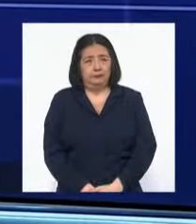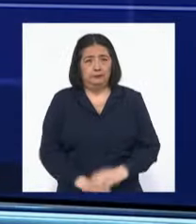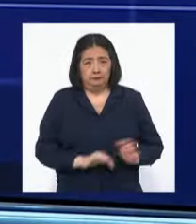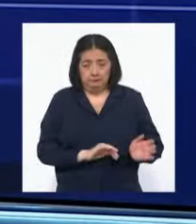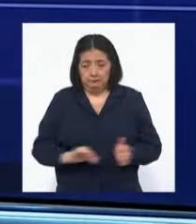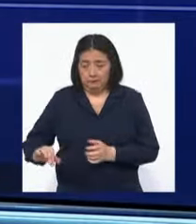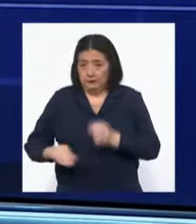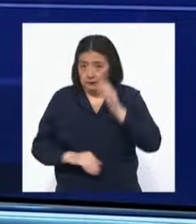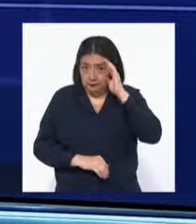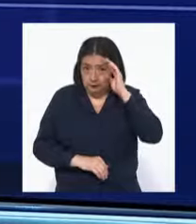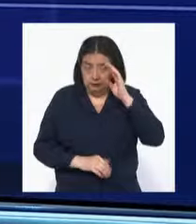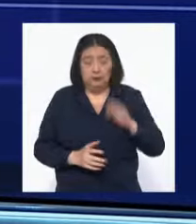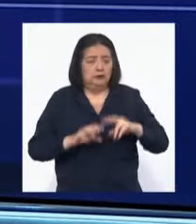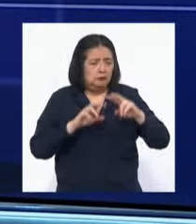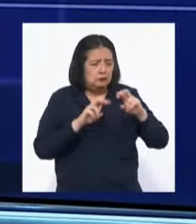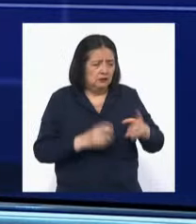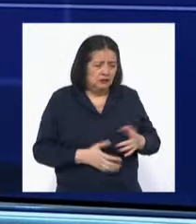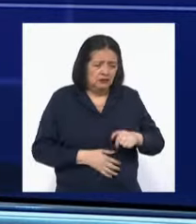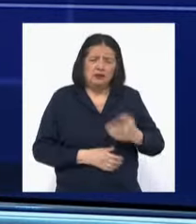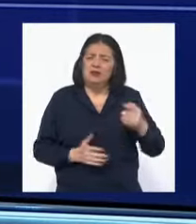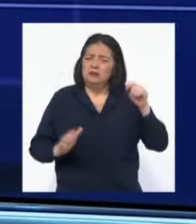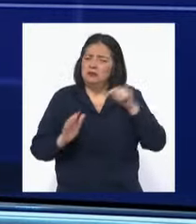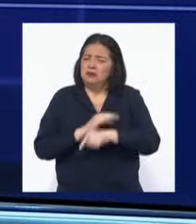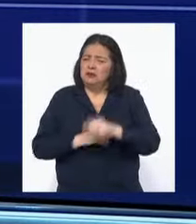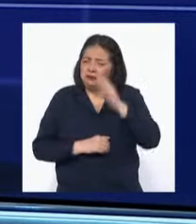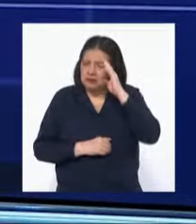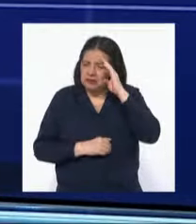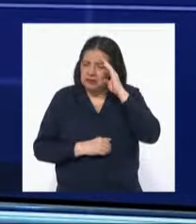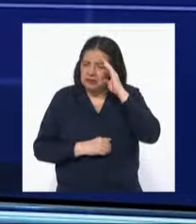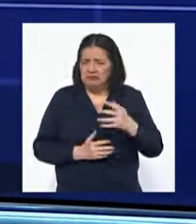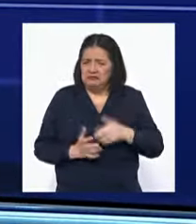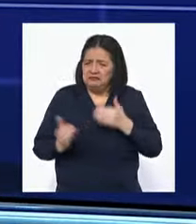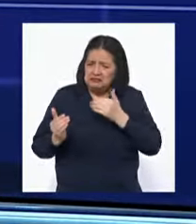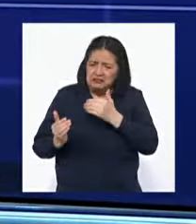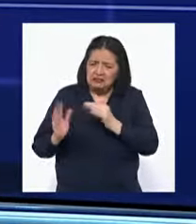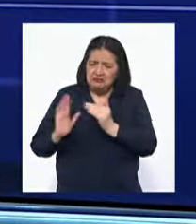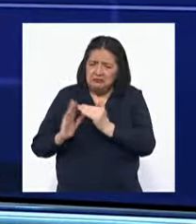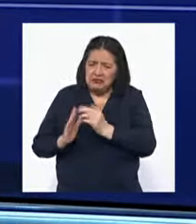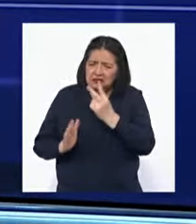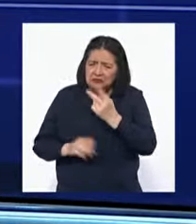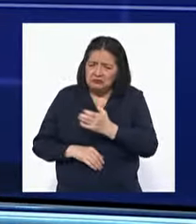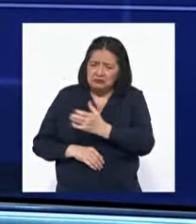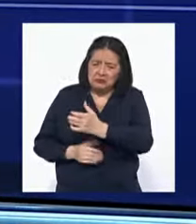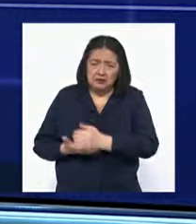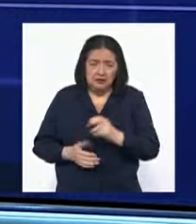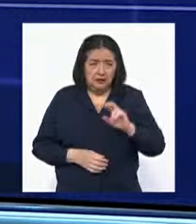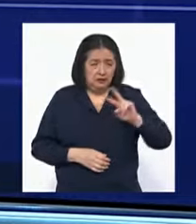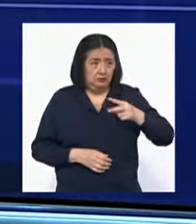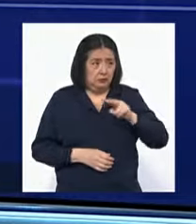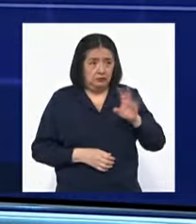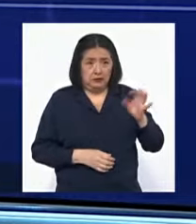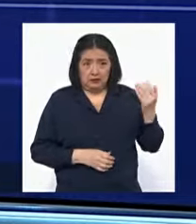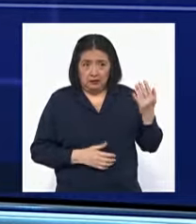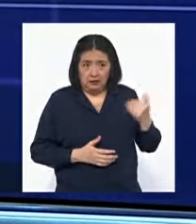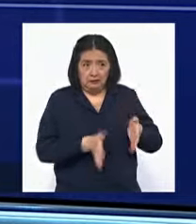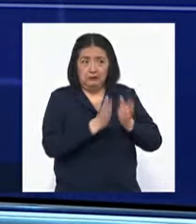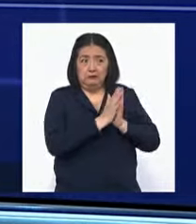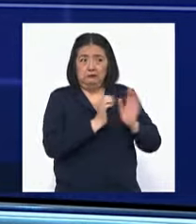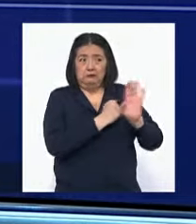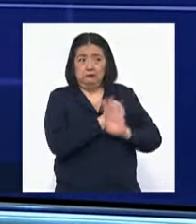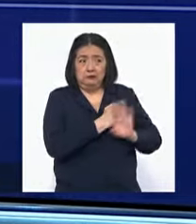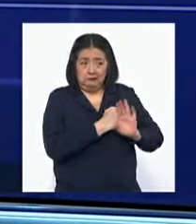La policía investiga el crimen del suboficial asesinado a 2 cuadras de su casa en Comas. En el 2020, la víctima pidió medidas de protección para